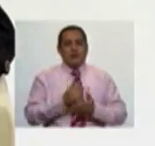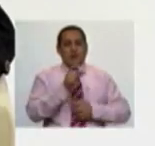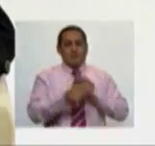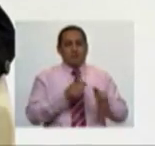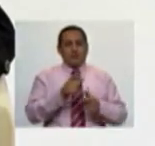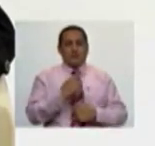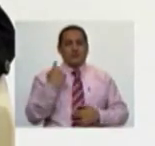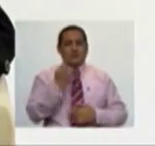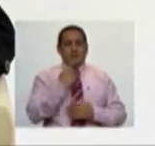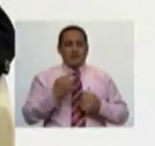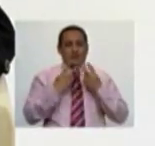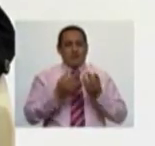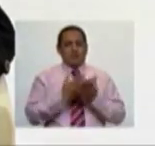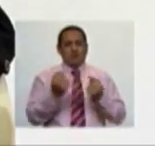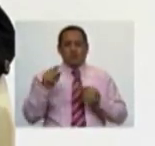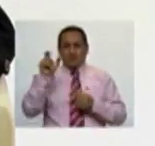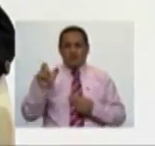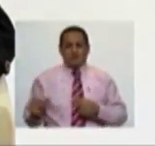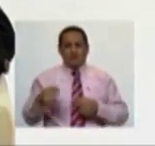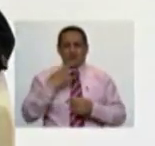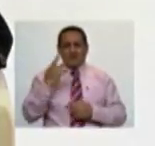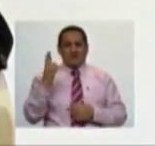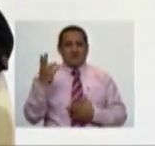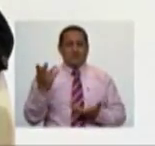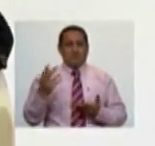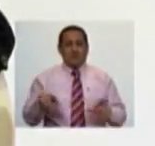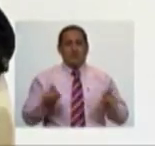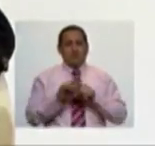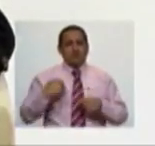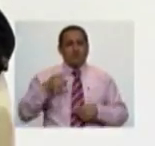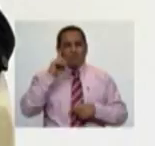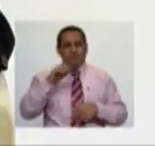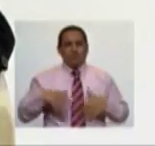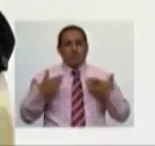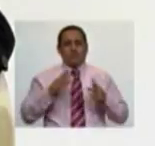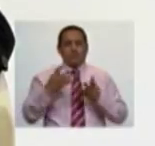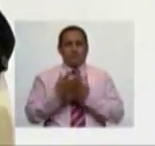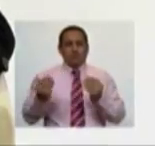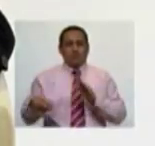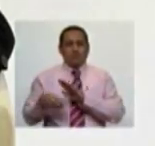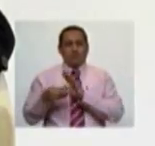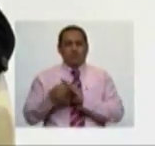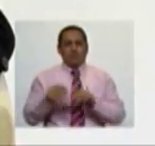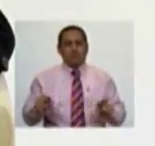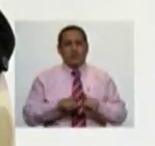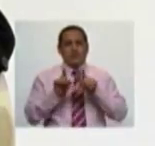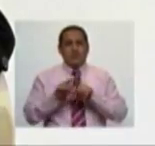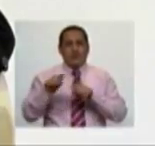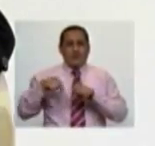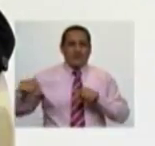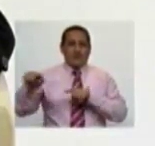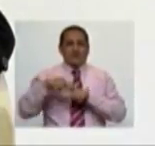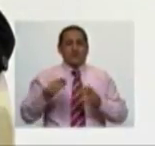al ciudadano a combatir ese enemigo. No es posible que la impunidad o la corrupción